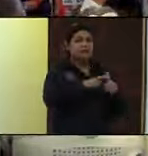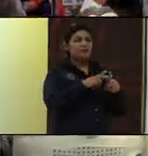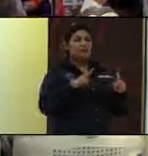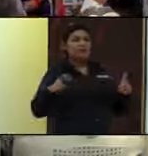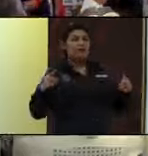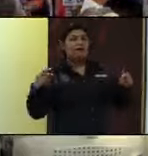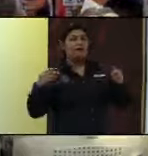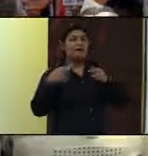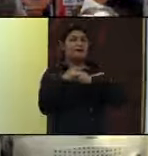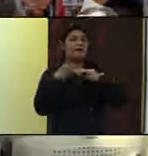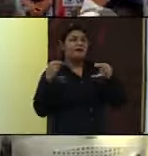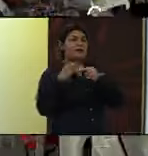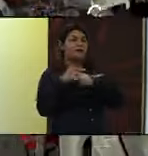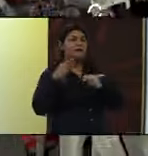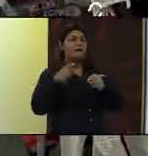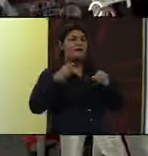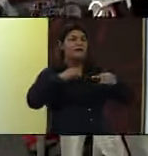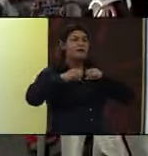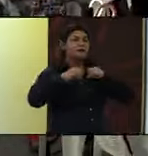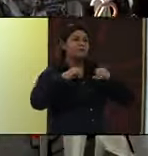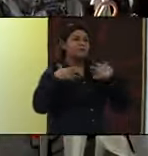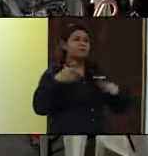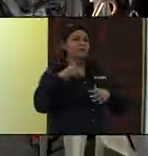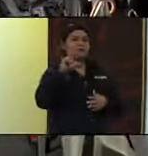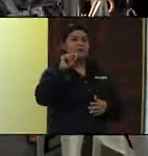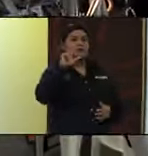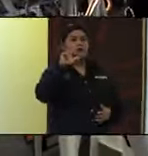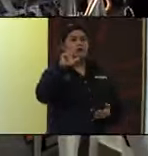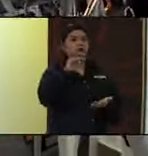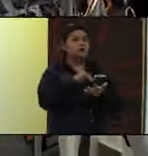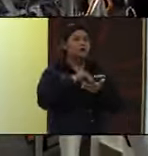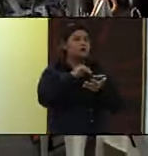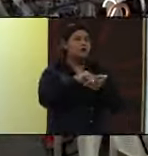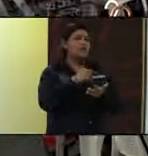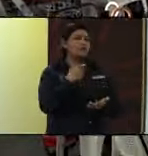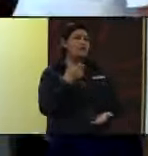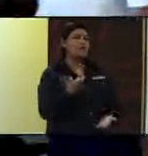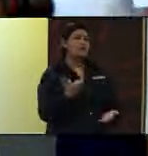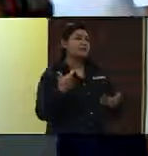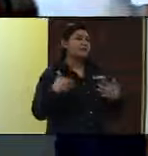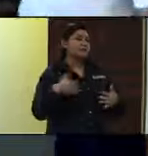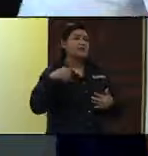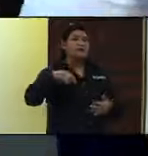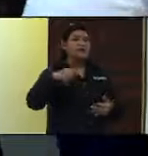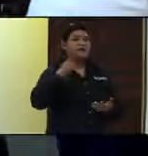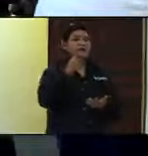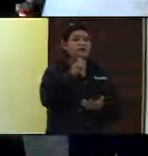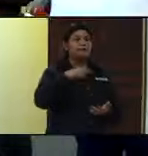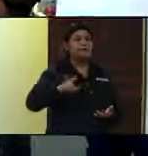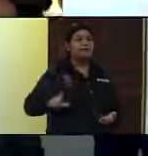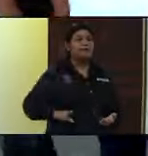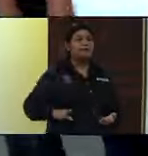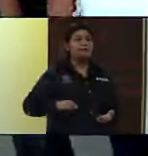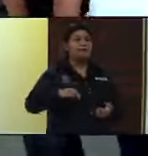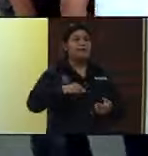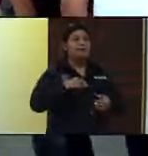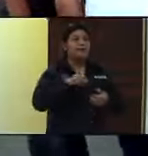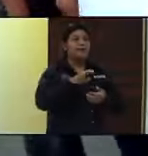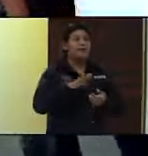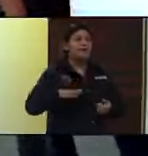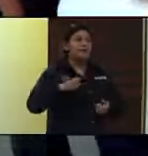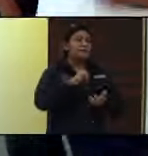de la Industria, una obra de alrededor de 28 millones de pesos, una obra municipal que ya iniciamos